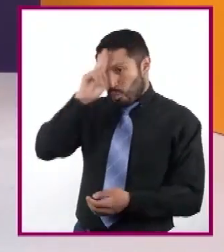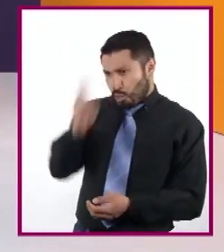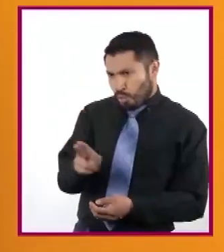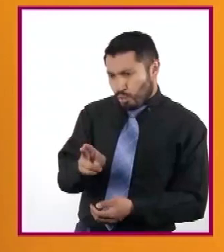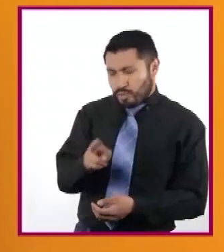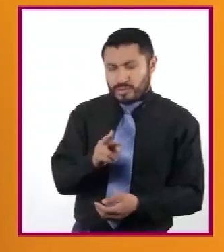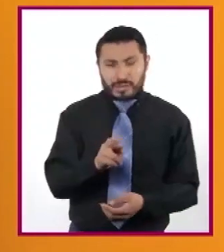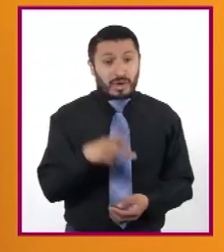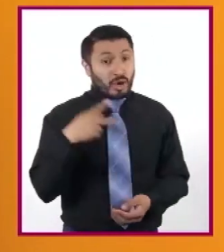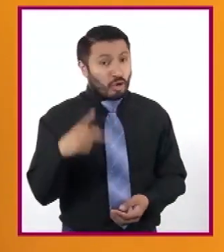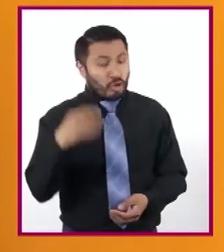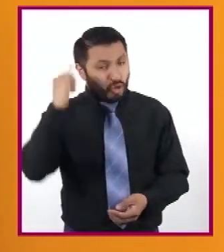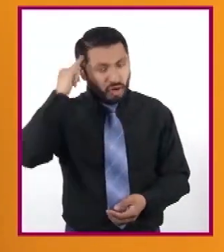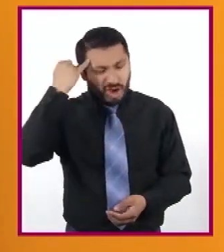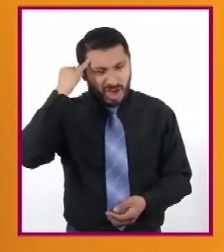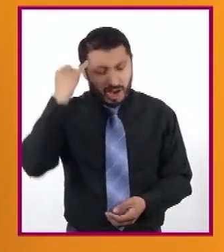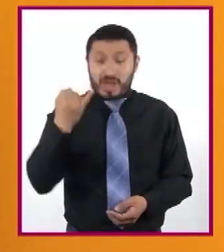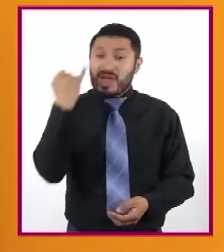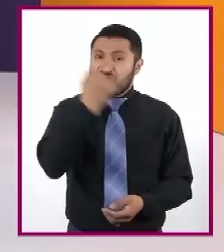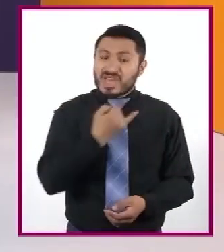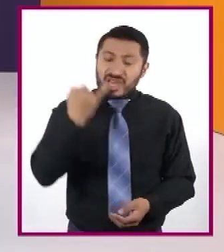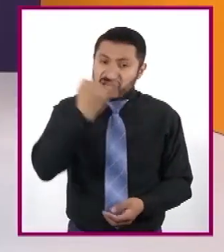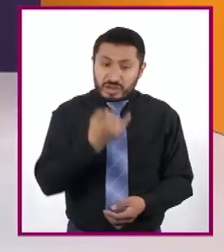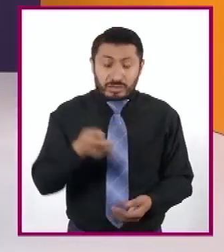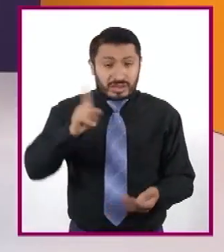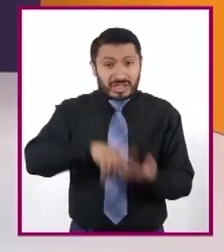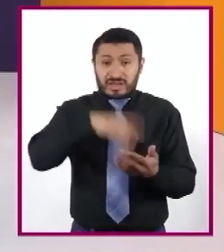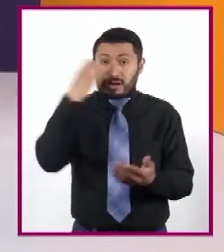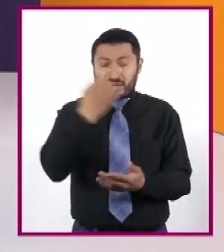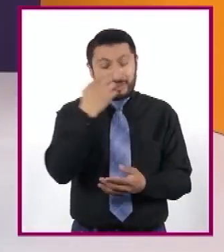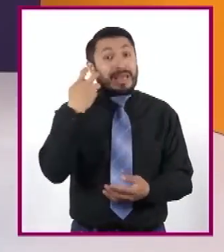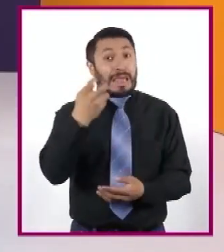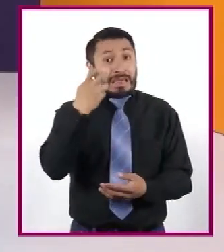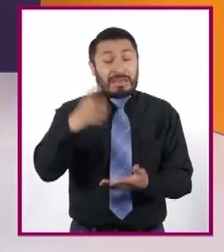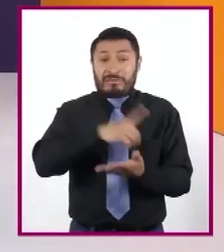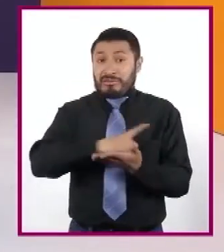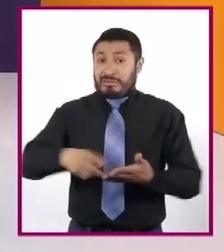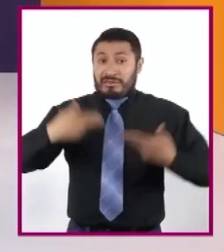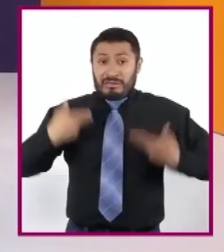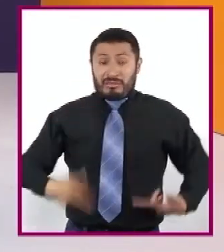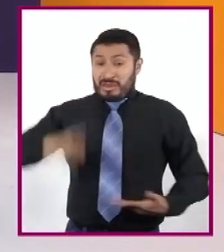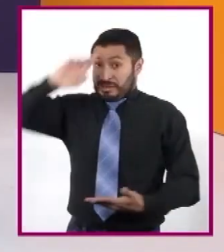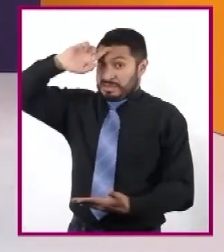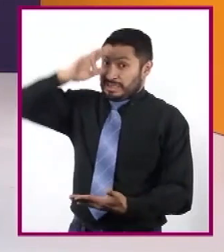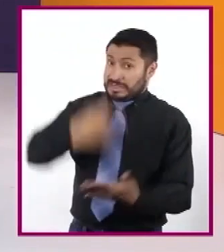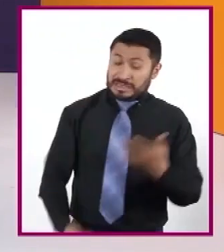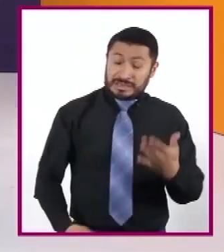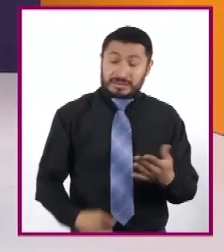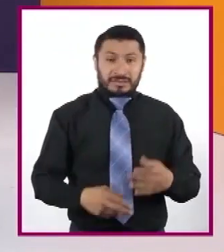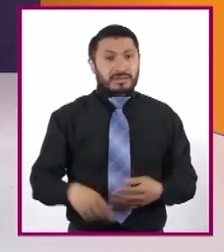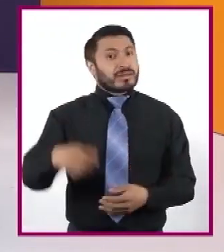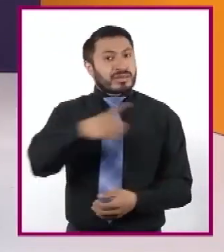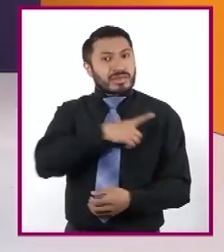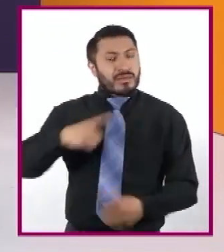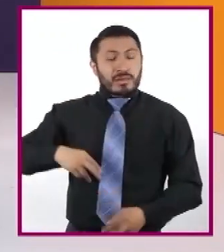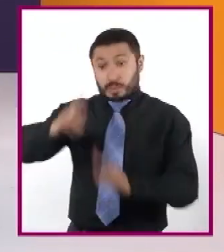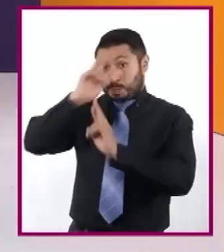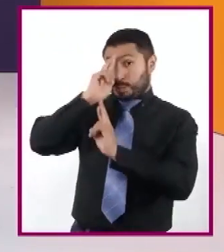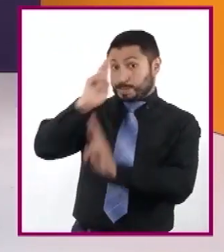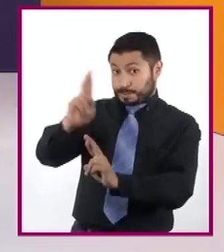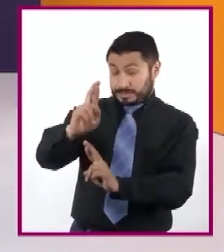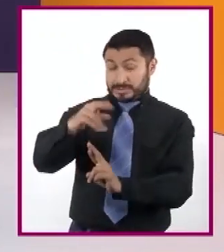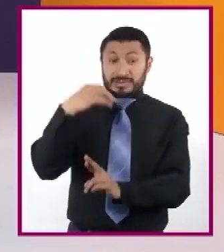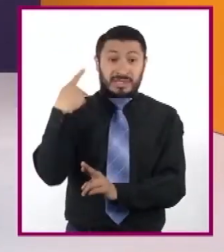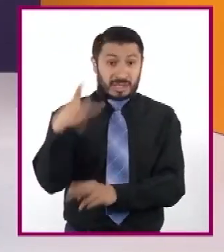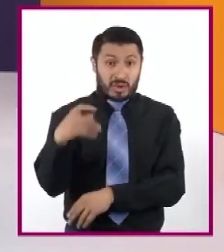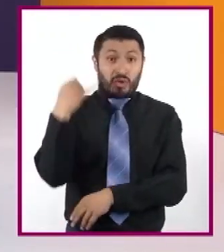hablar su lengua materna en la escuela, se está violando sus derechos humanos fundamentales. Hay que insistir en ello. De igual